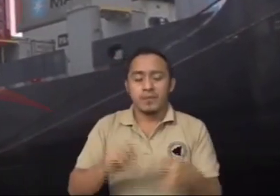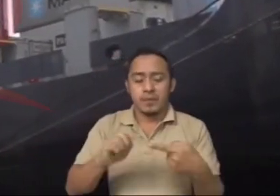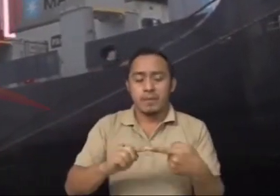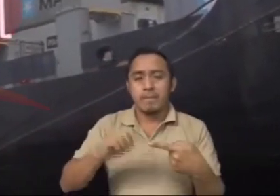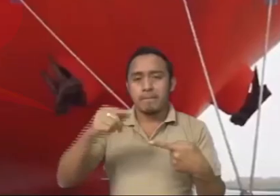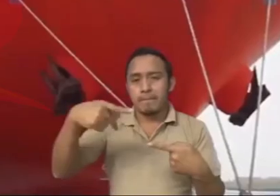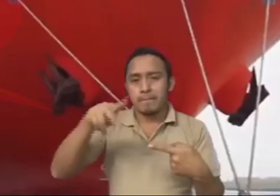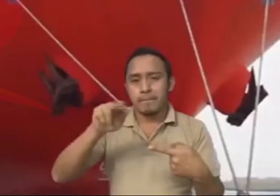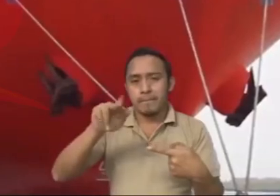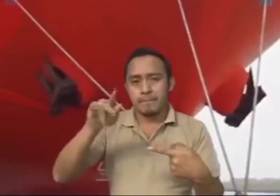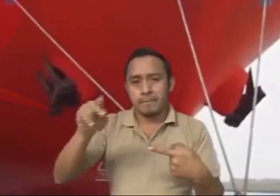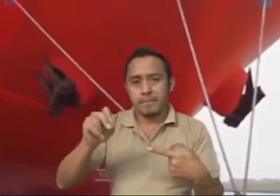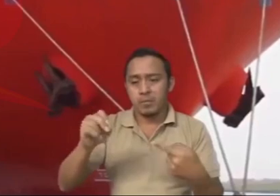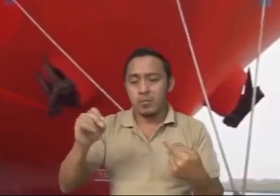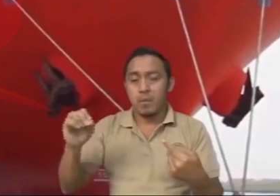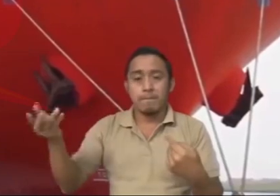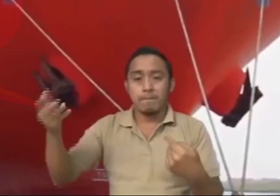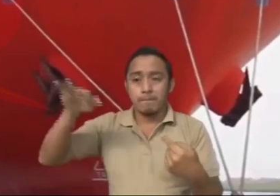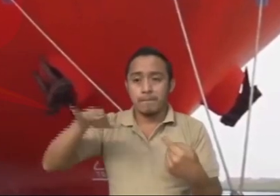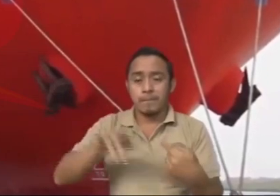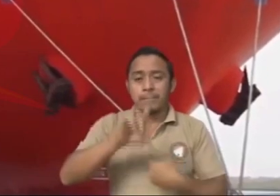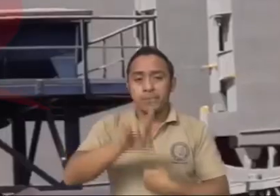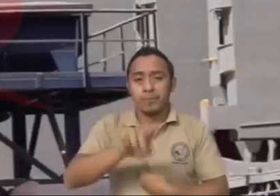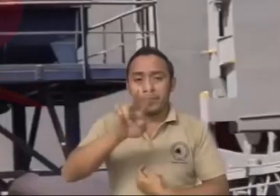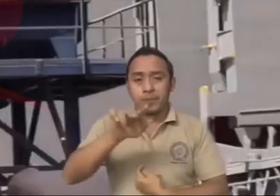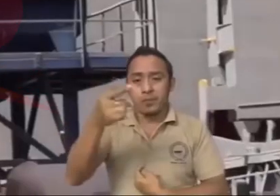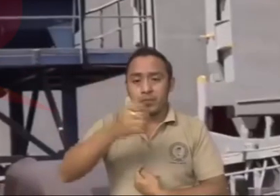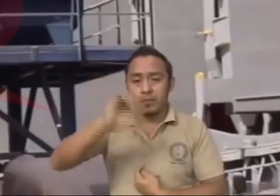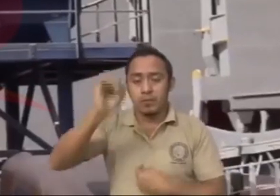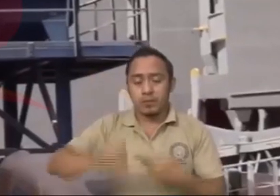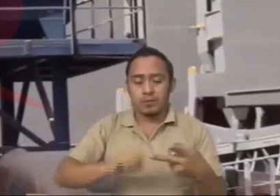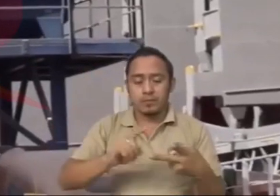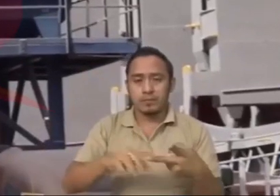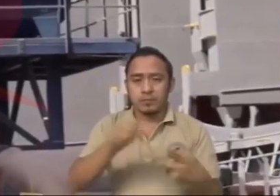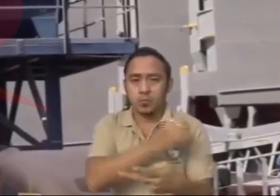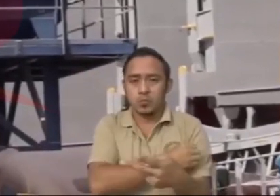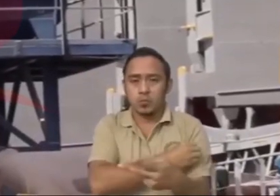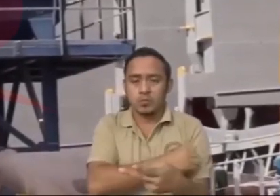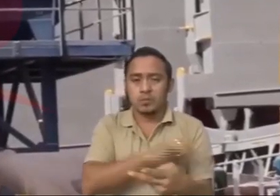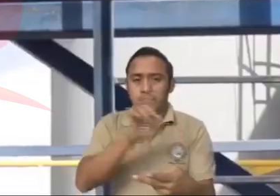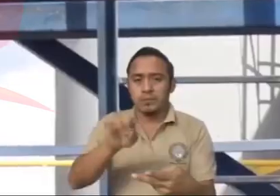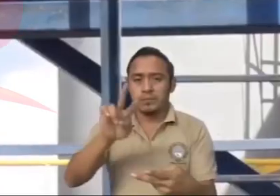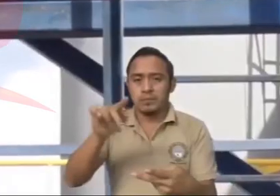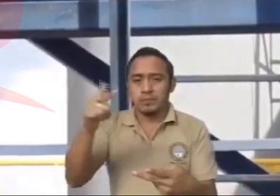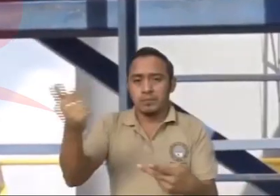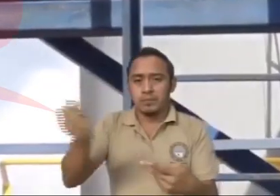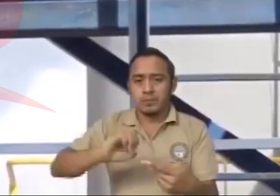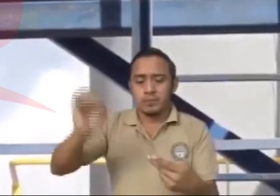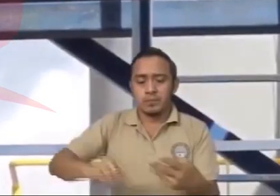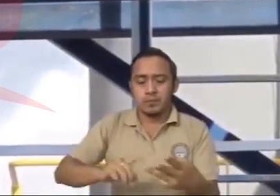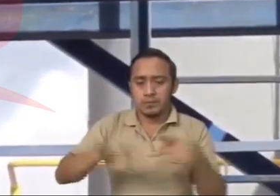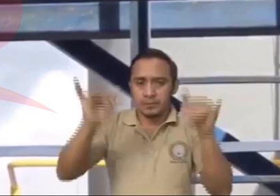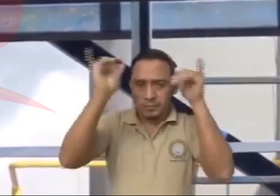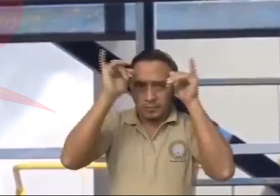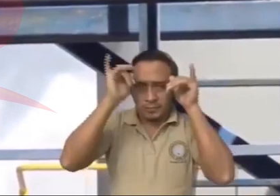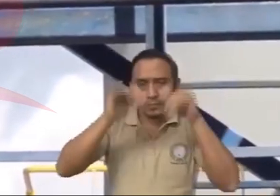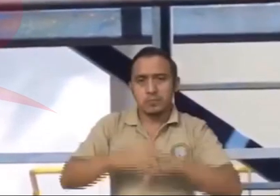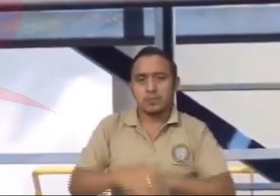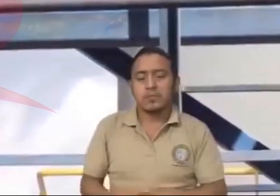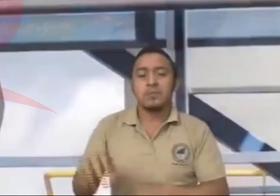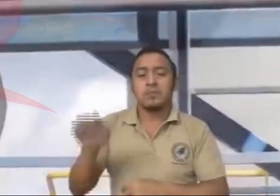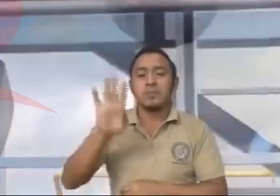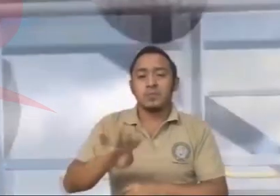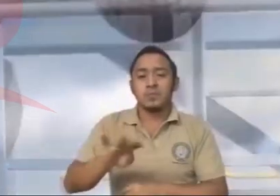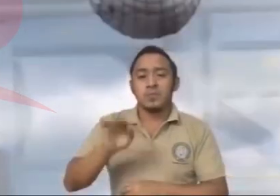año, que alcanzaron 671 millones de dólares. Quiero resaltar que enero y febrero